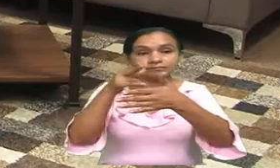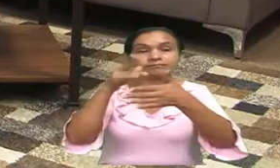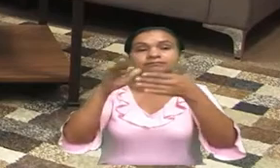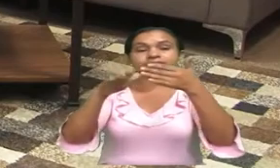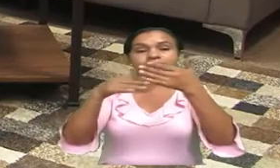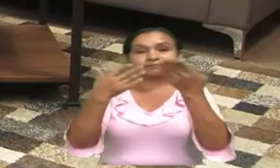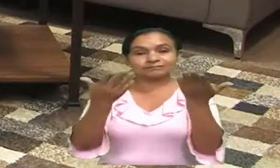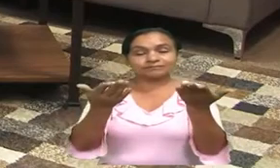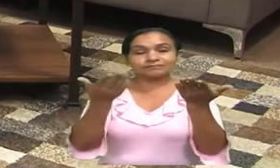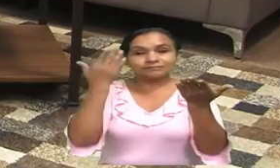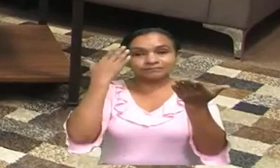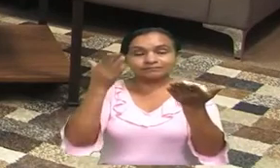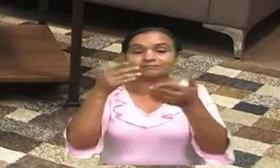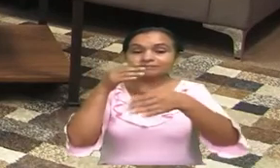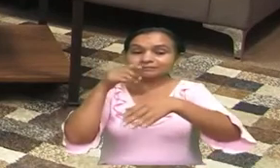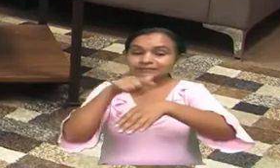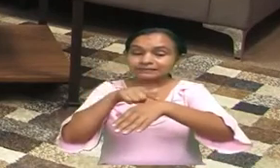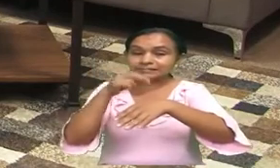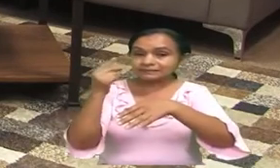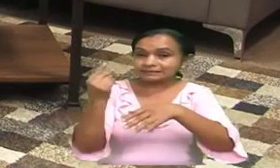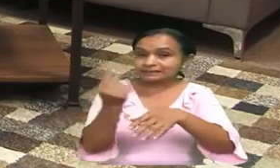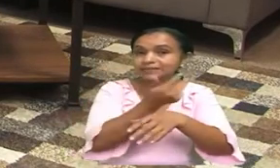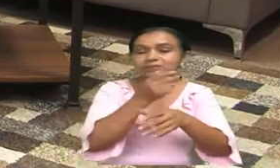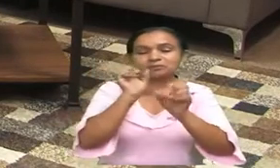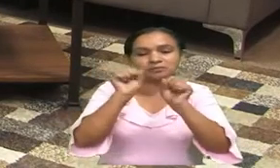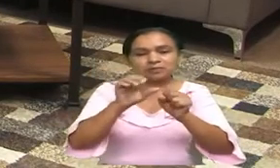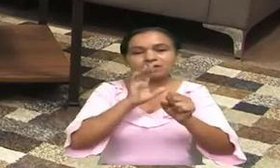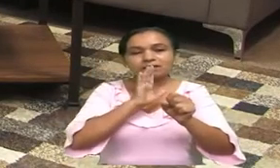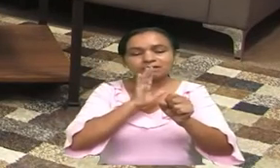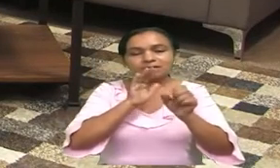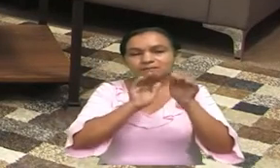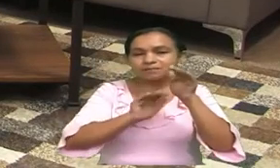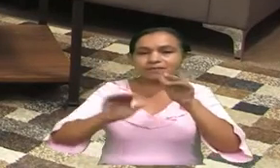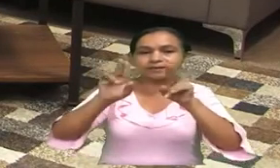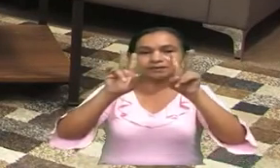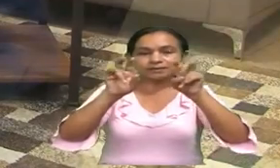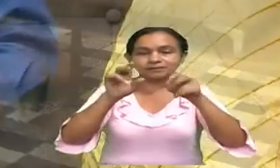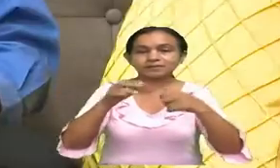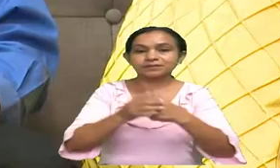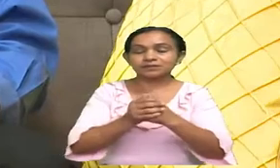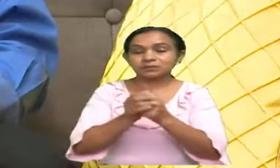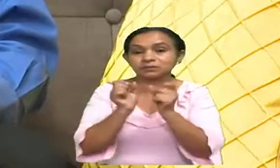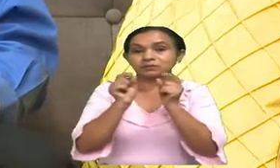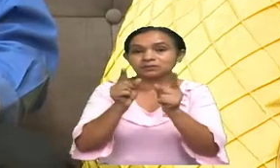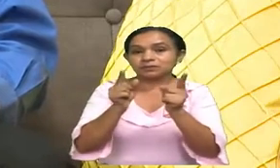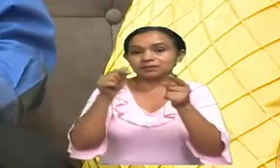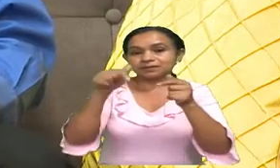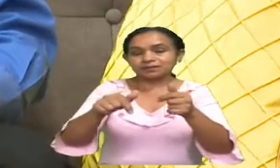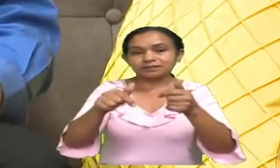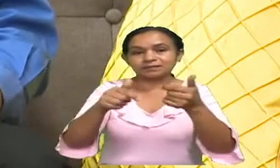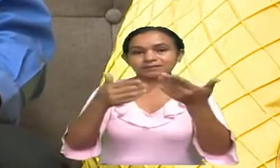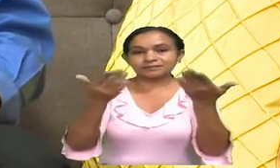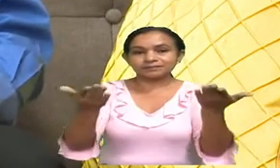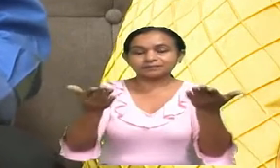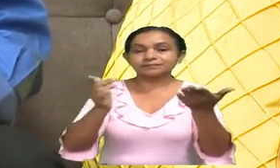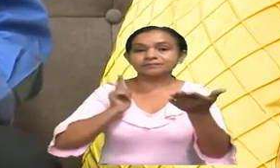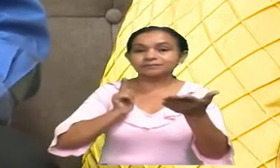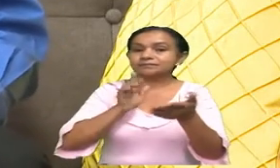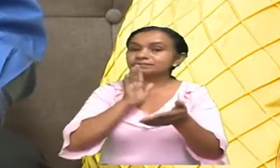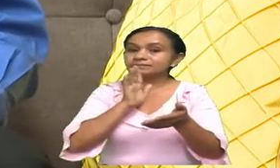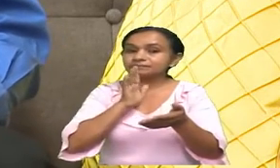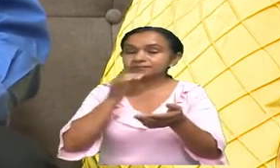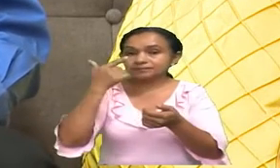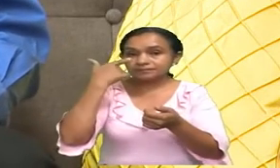Sé que vaya, el tiempo se va rápido y podríamos conversar más sobre este tema. Una suerte de cátedra en este momento. Pues nosotros